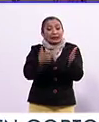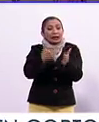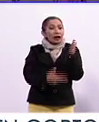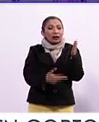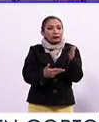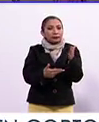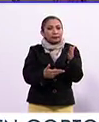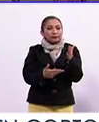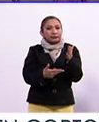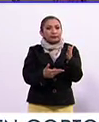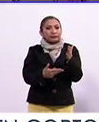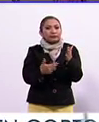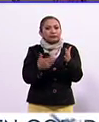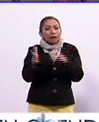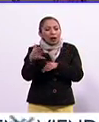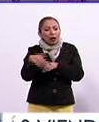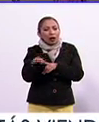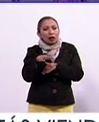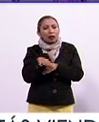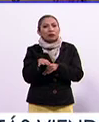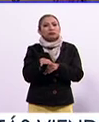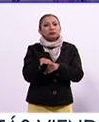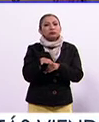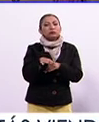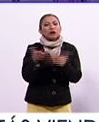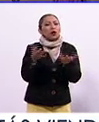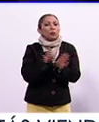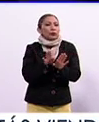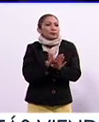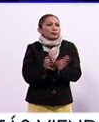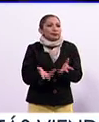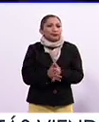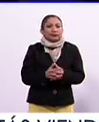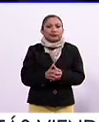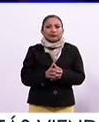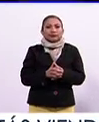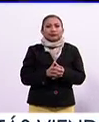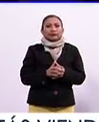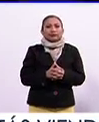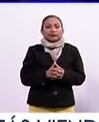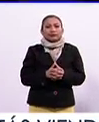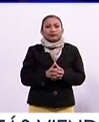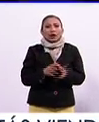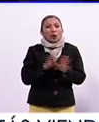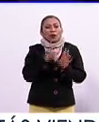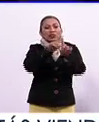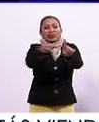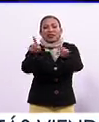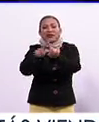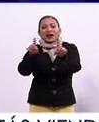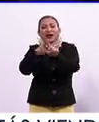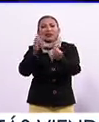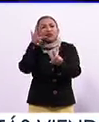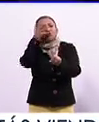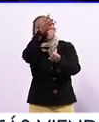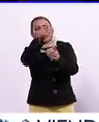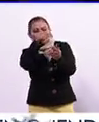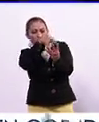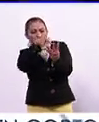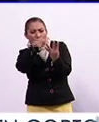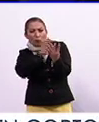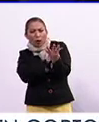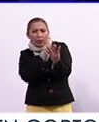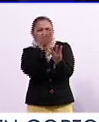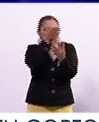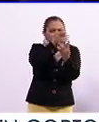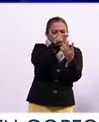es buscar ¿qué le diría yo? Los diferentes futuros escenarios que